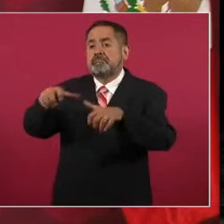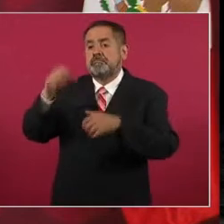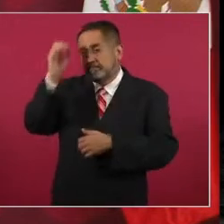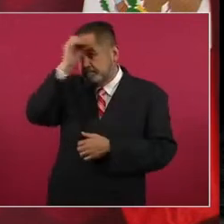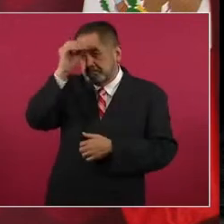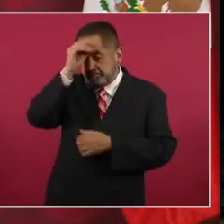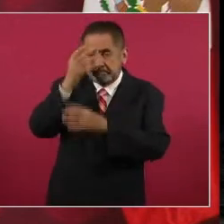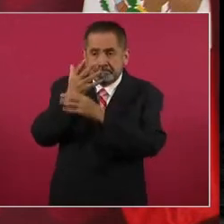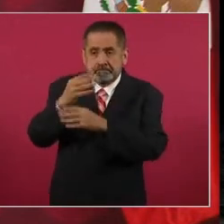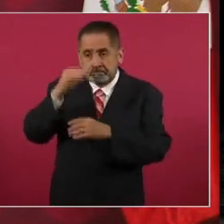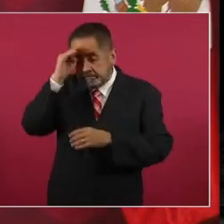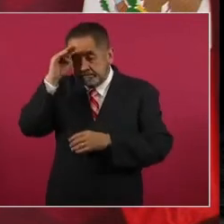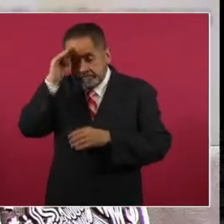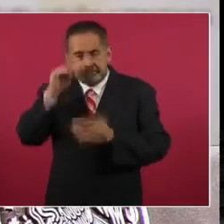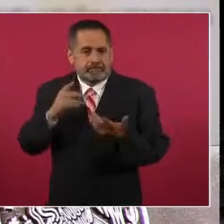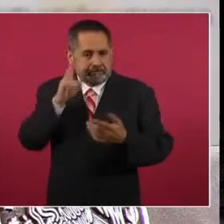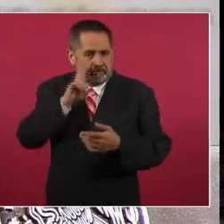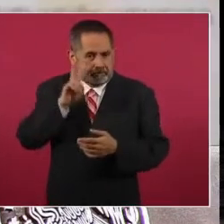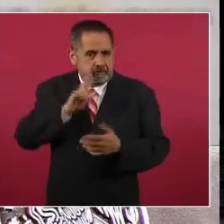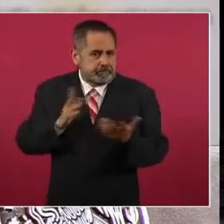si yo